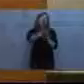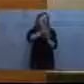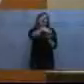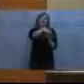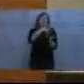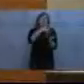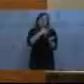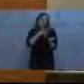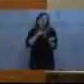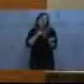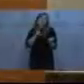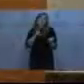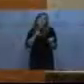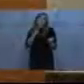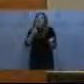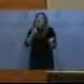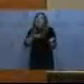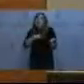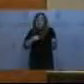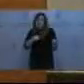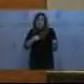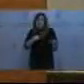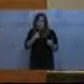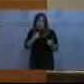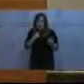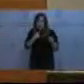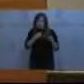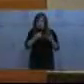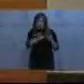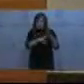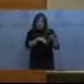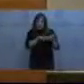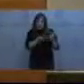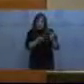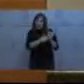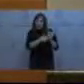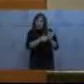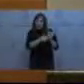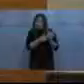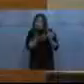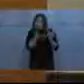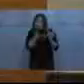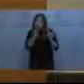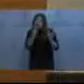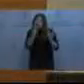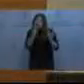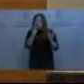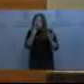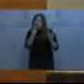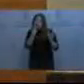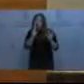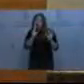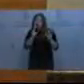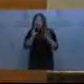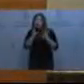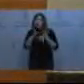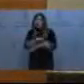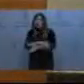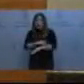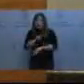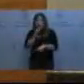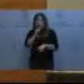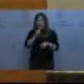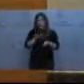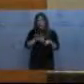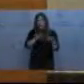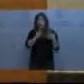de Fomento lleva todo esto. Claro, no lleva nada. Hoy presidía dos consejos de administración, uno a las 9:15 y otro a